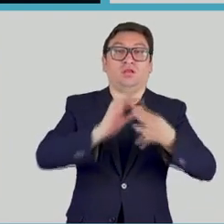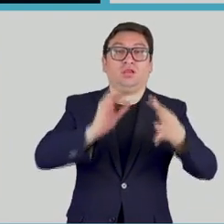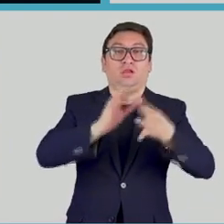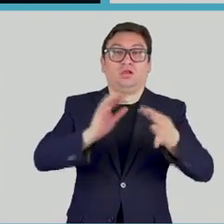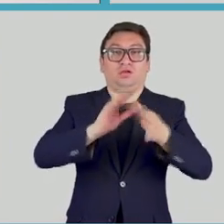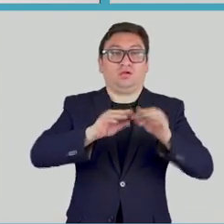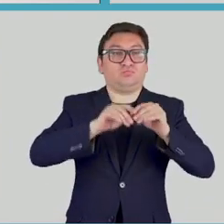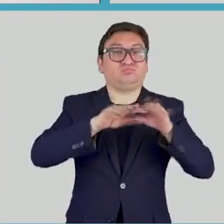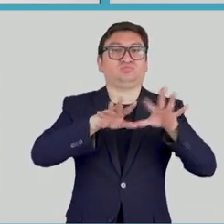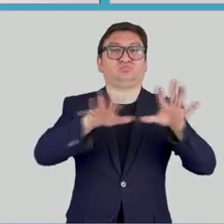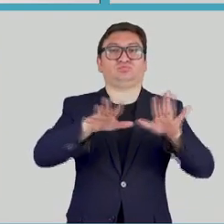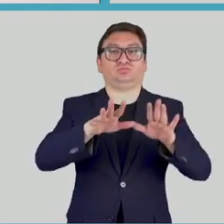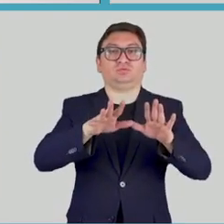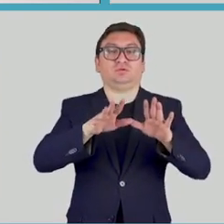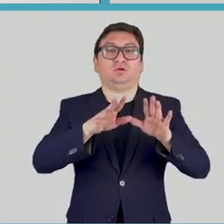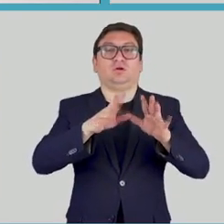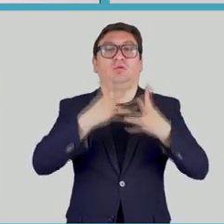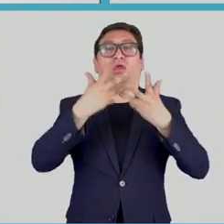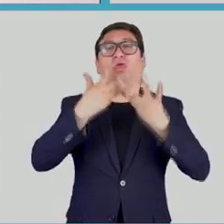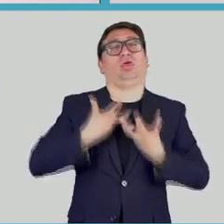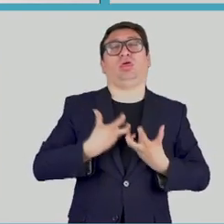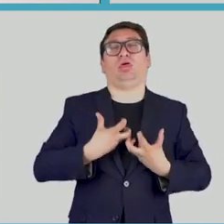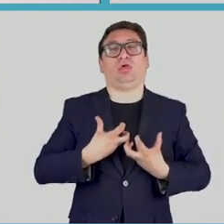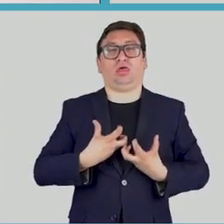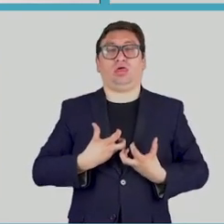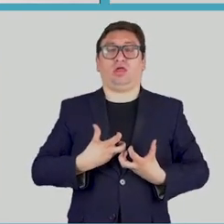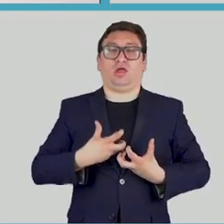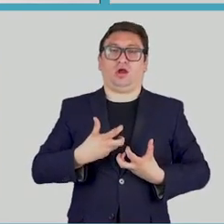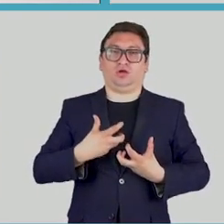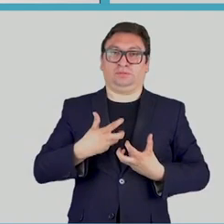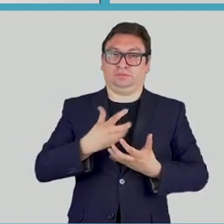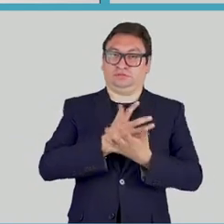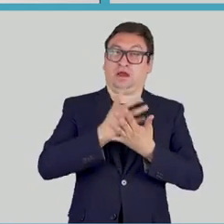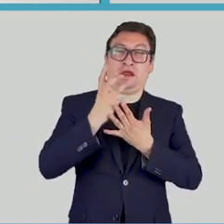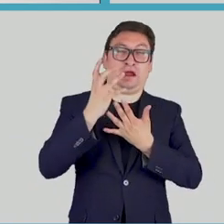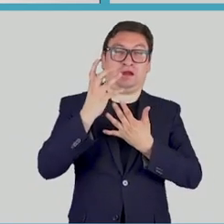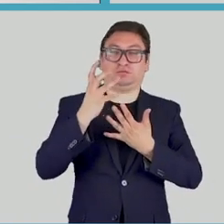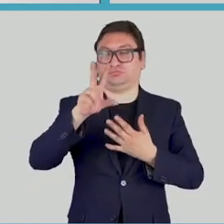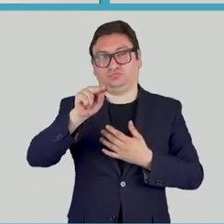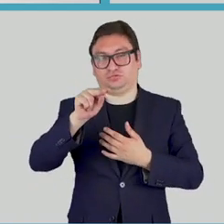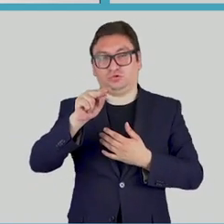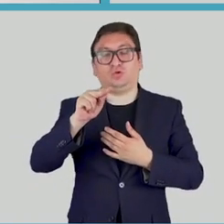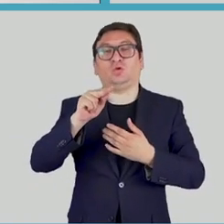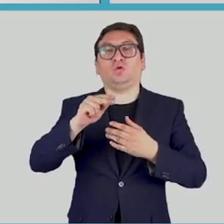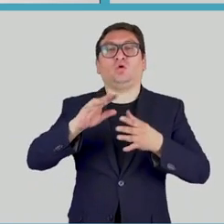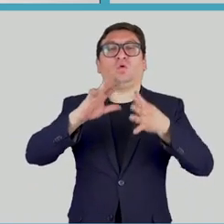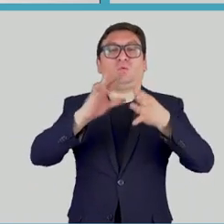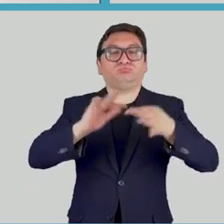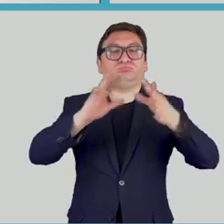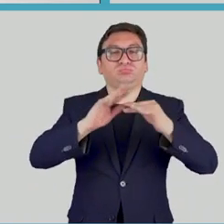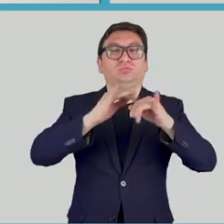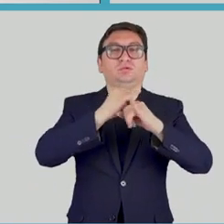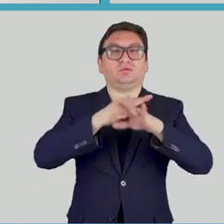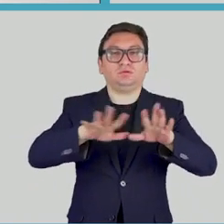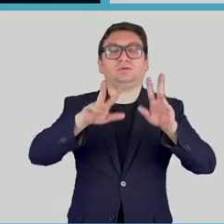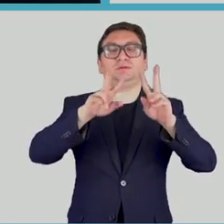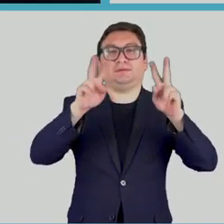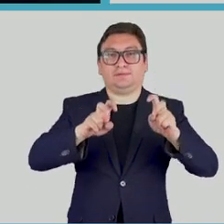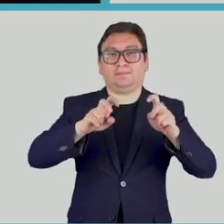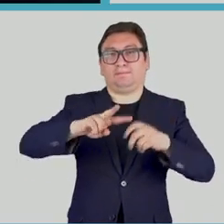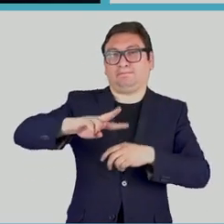ya ya no tendría que hacer una narrativa dramática sino una narrativa que realmente refleje la realidad